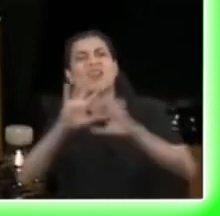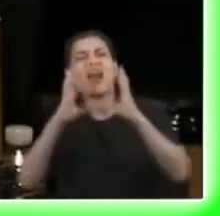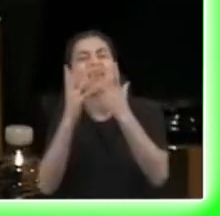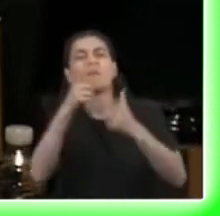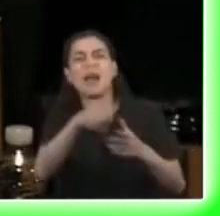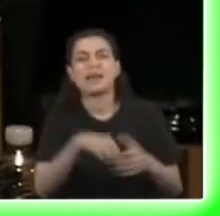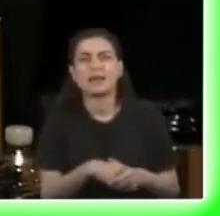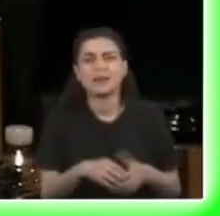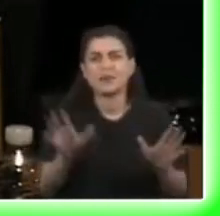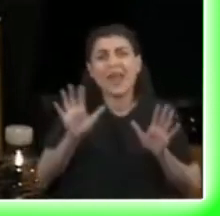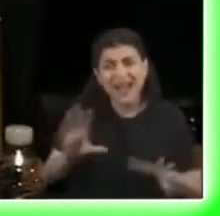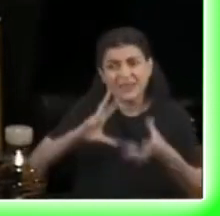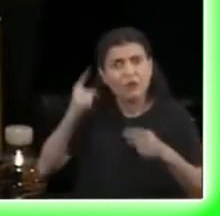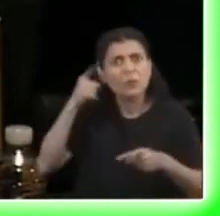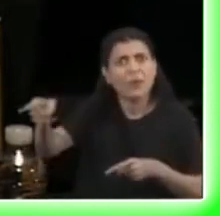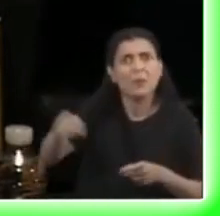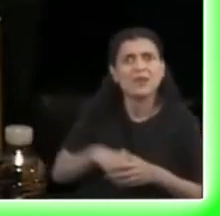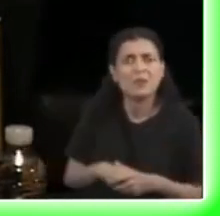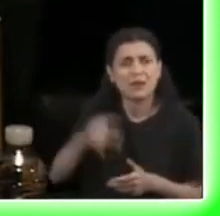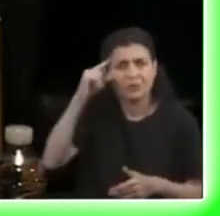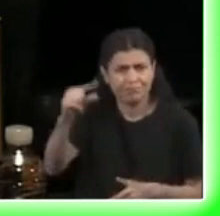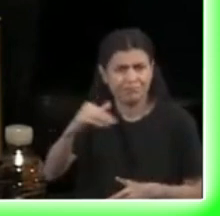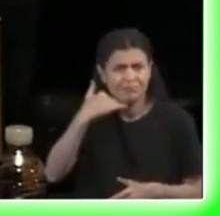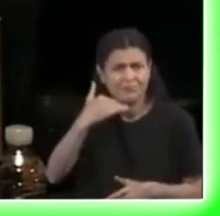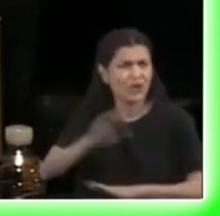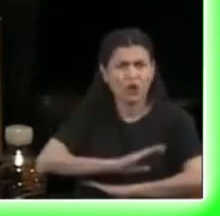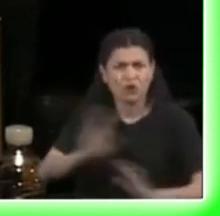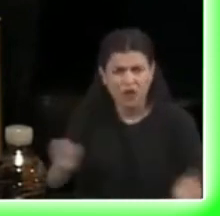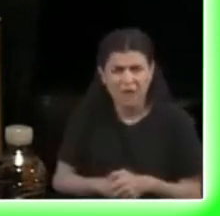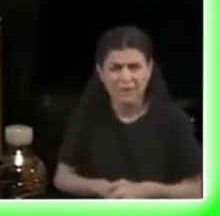por ignorancia, porque si entendieran remotamente